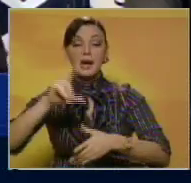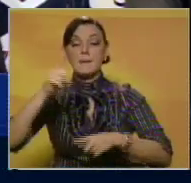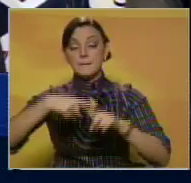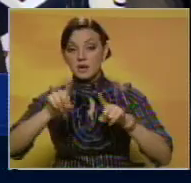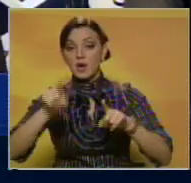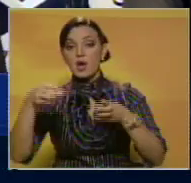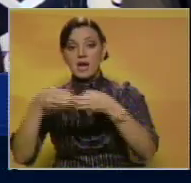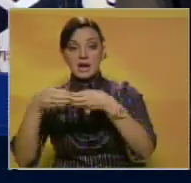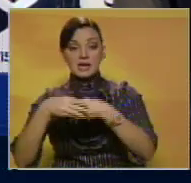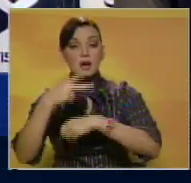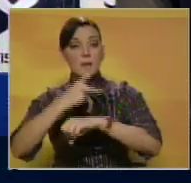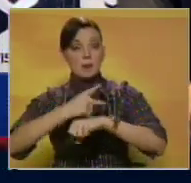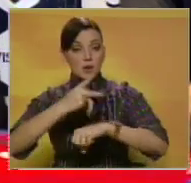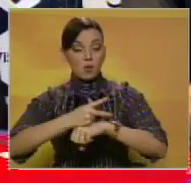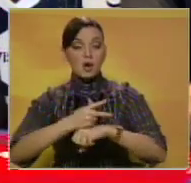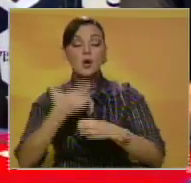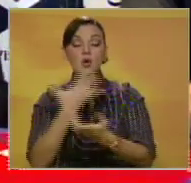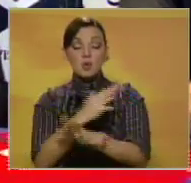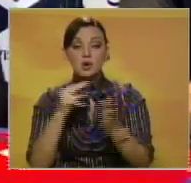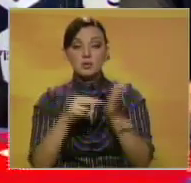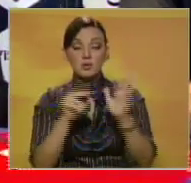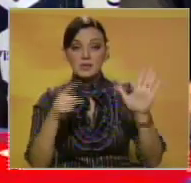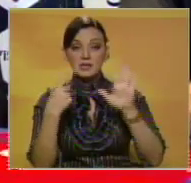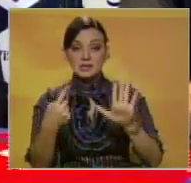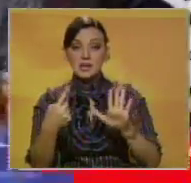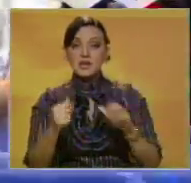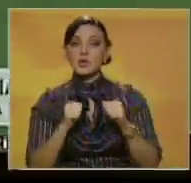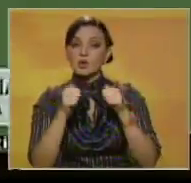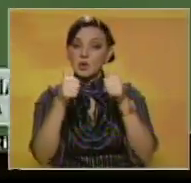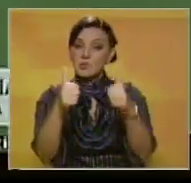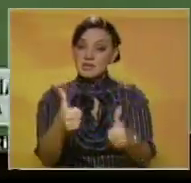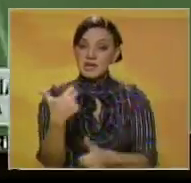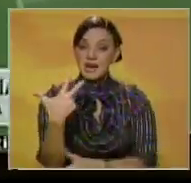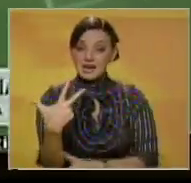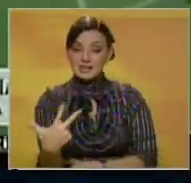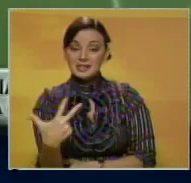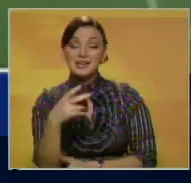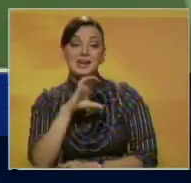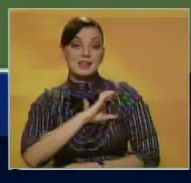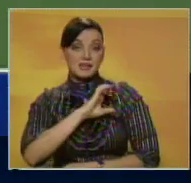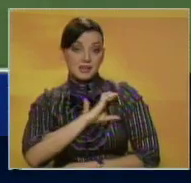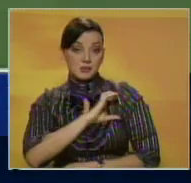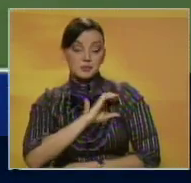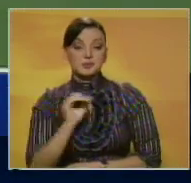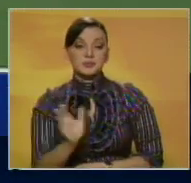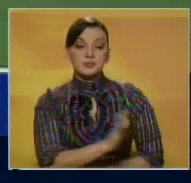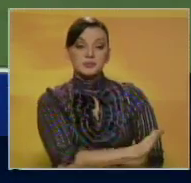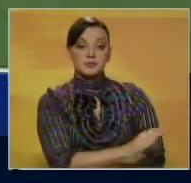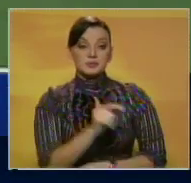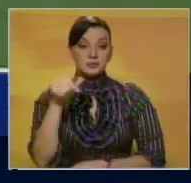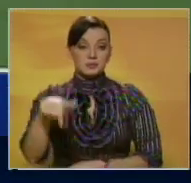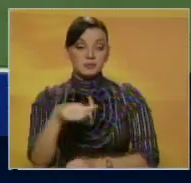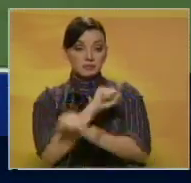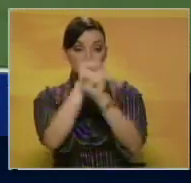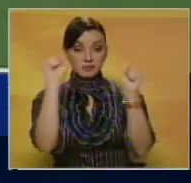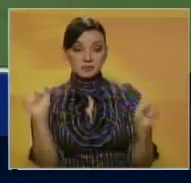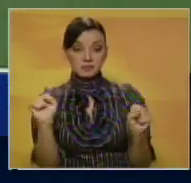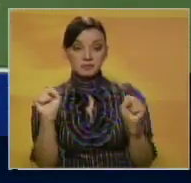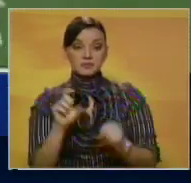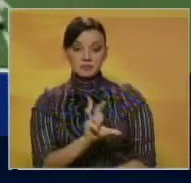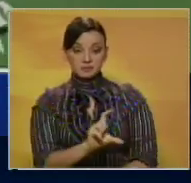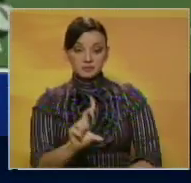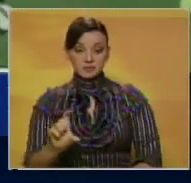2016. La pretemporada arrancará el 3 de enero. En otras notas del fútbol, esta mañana el River Plate venció a Sanfrecce